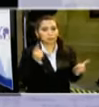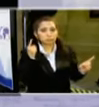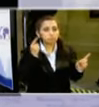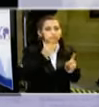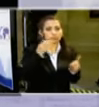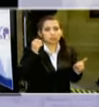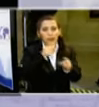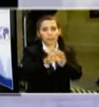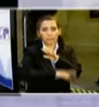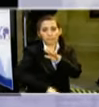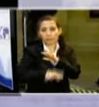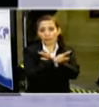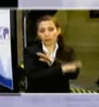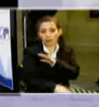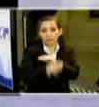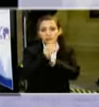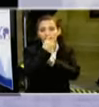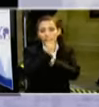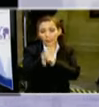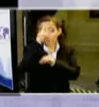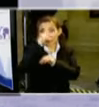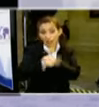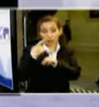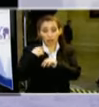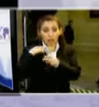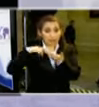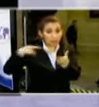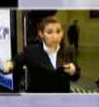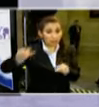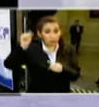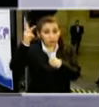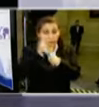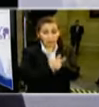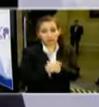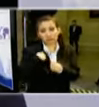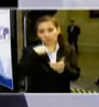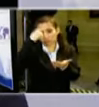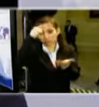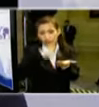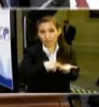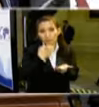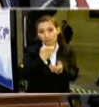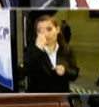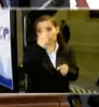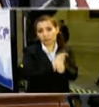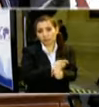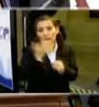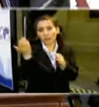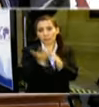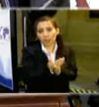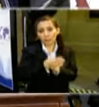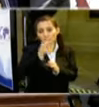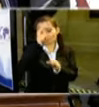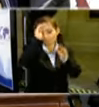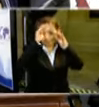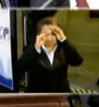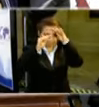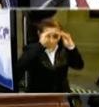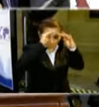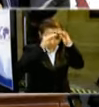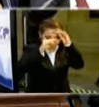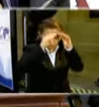metas esenciales que se ha plantado México en política exterior. Y me parece que este primer ejercicio de reflexión,